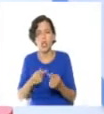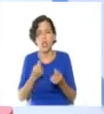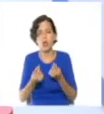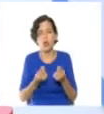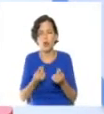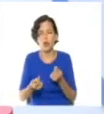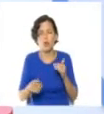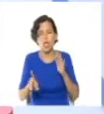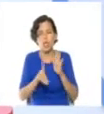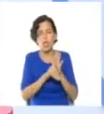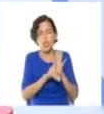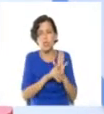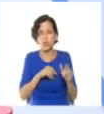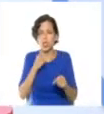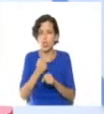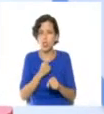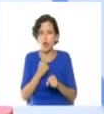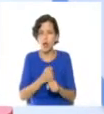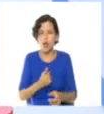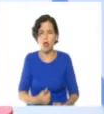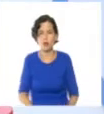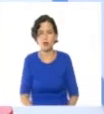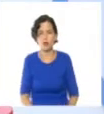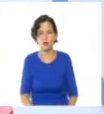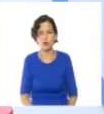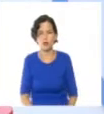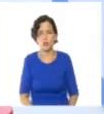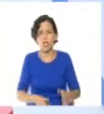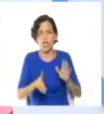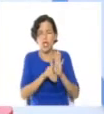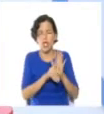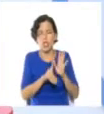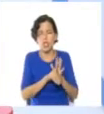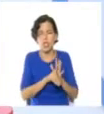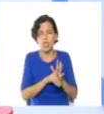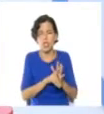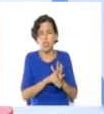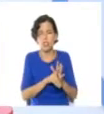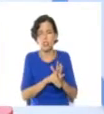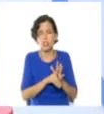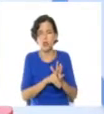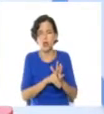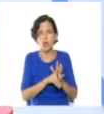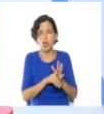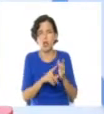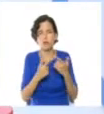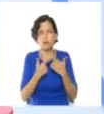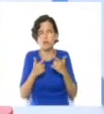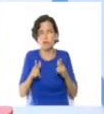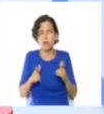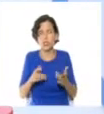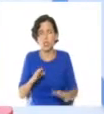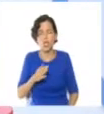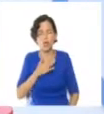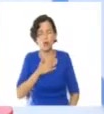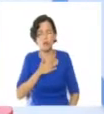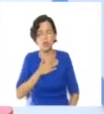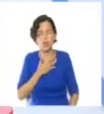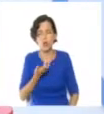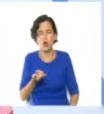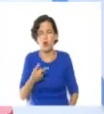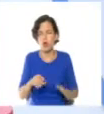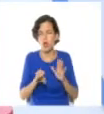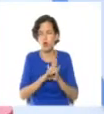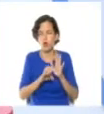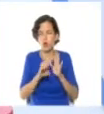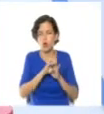derecho al trabajo, el derecho a la autodeterminación. Estoy hablando que es una Constitución muy